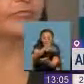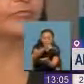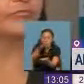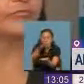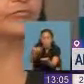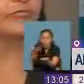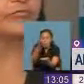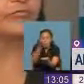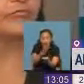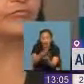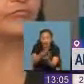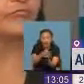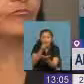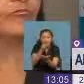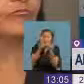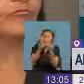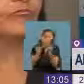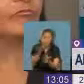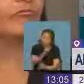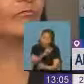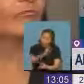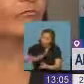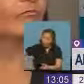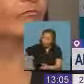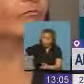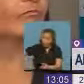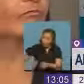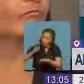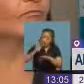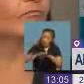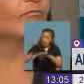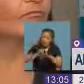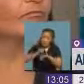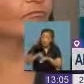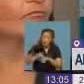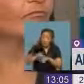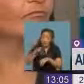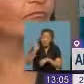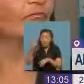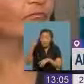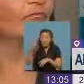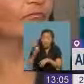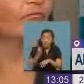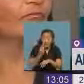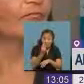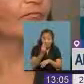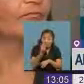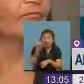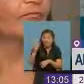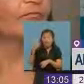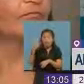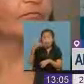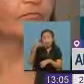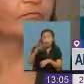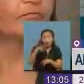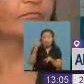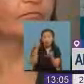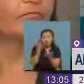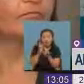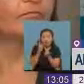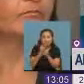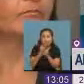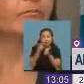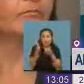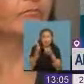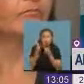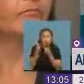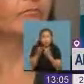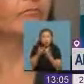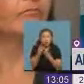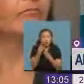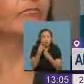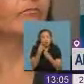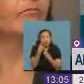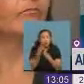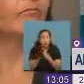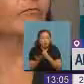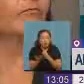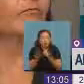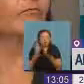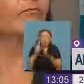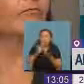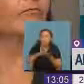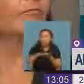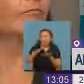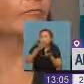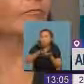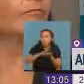fronterizas y de los gobiernos. El consulado argentino, siempre que conozca de